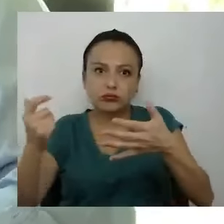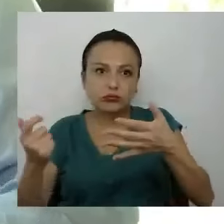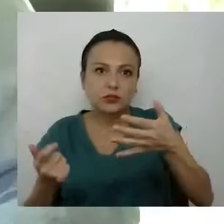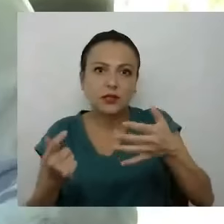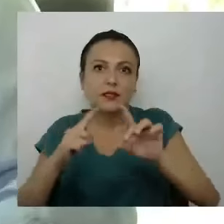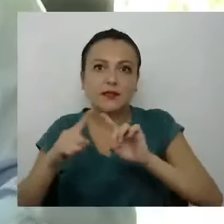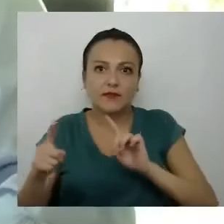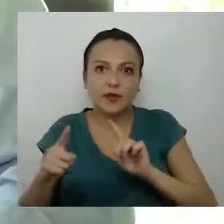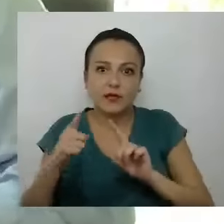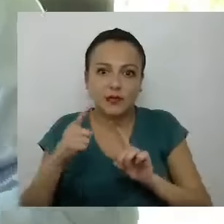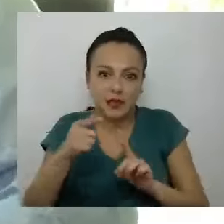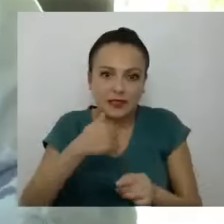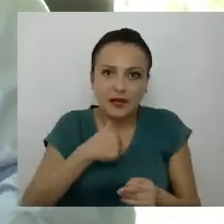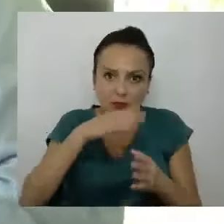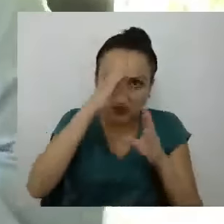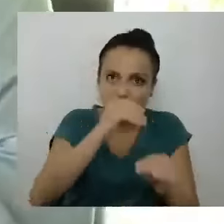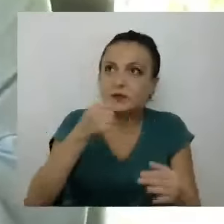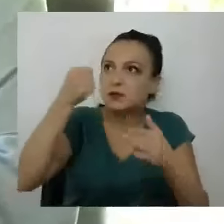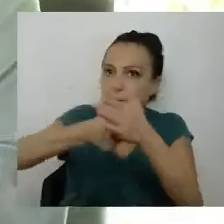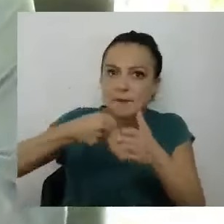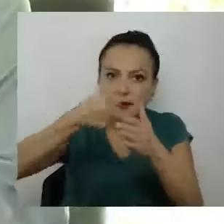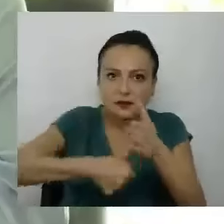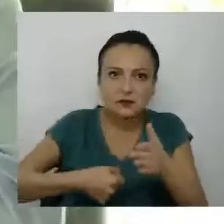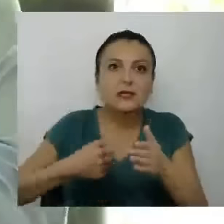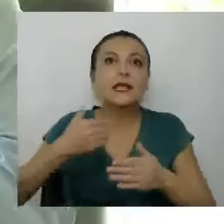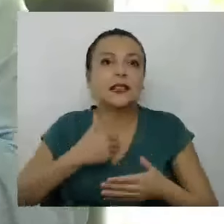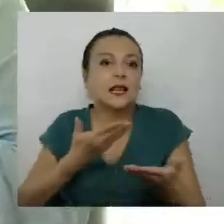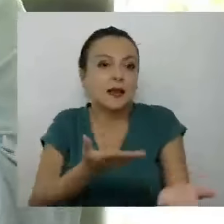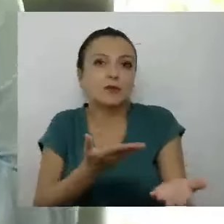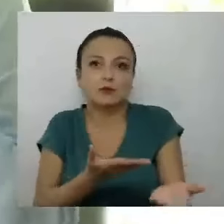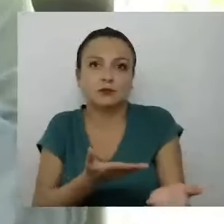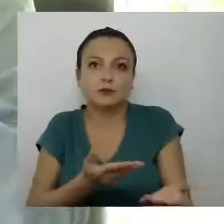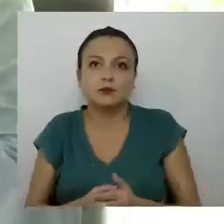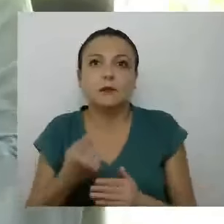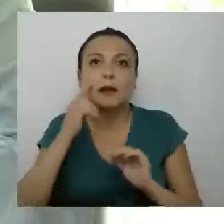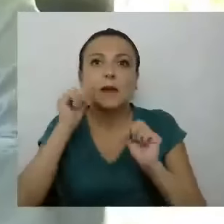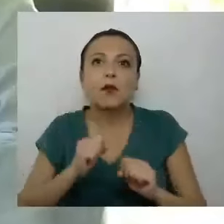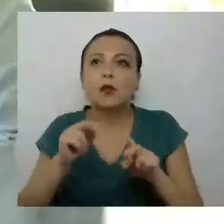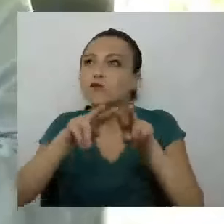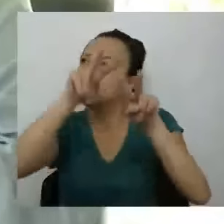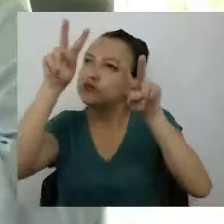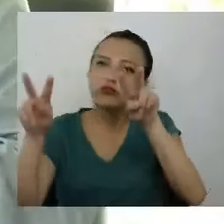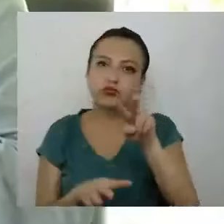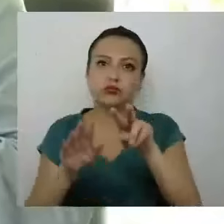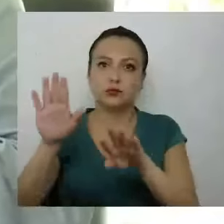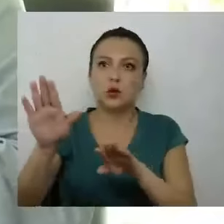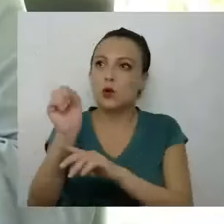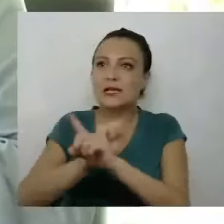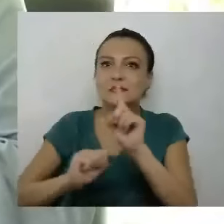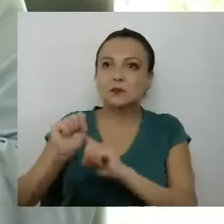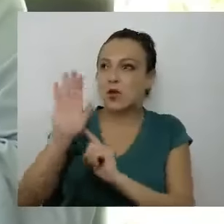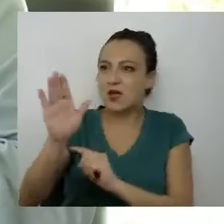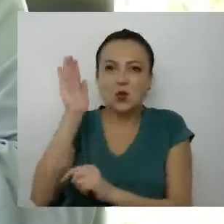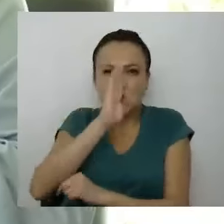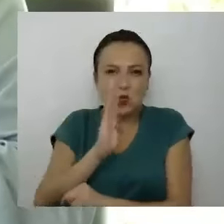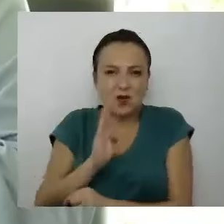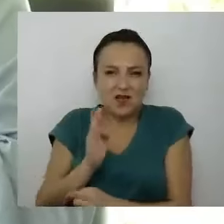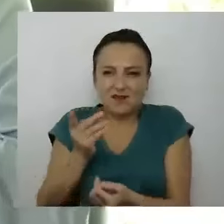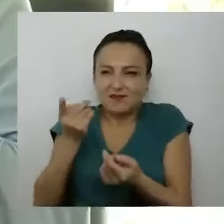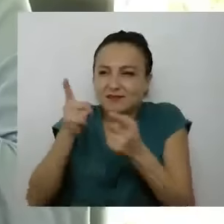de recursos, de apelaciones que tenemos para desvirtuar un caso que nunca debió haber